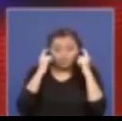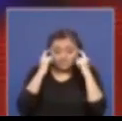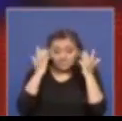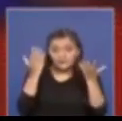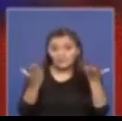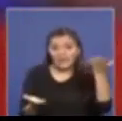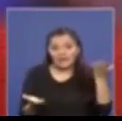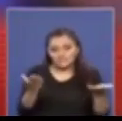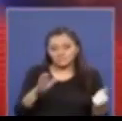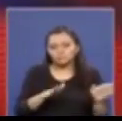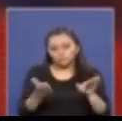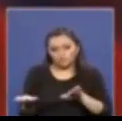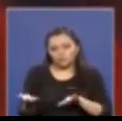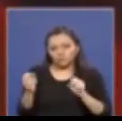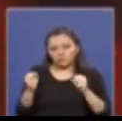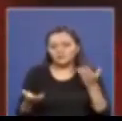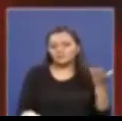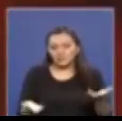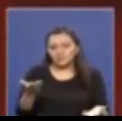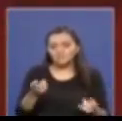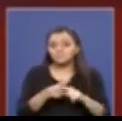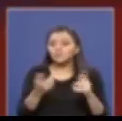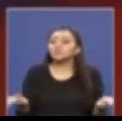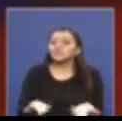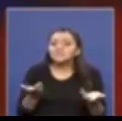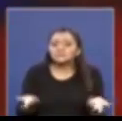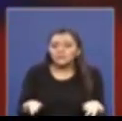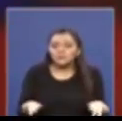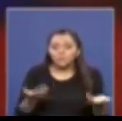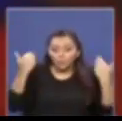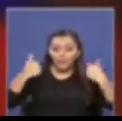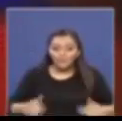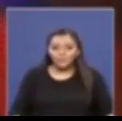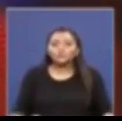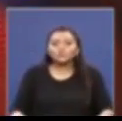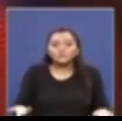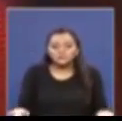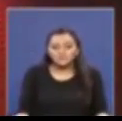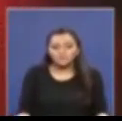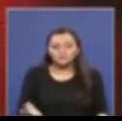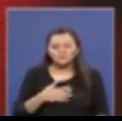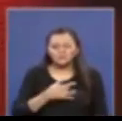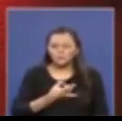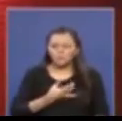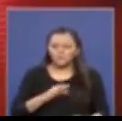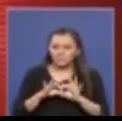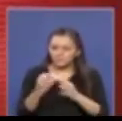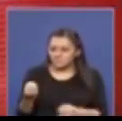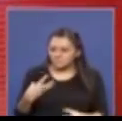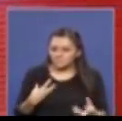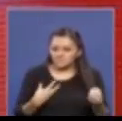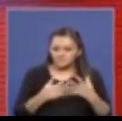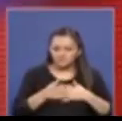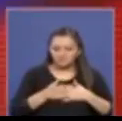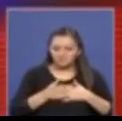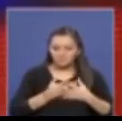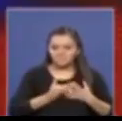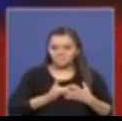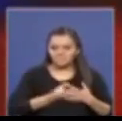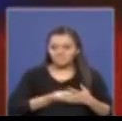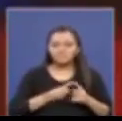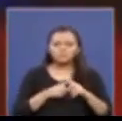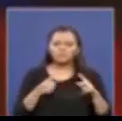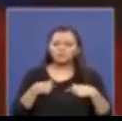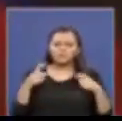muy probablemente ya sin vida el cuerpo de Anabel. Entonces son cosas muy dolorosas, ¿no? Muy dolorosas, pero